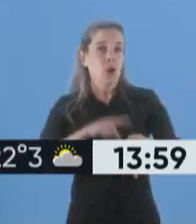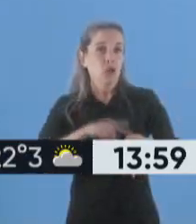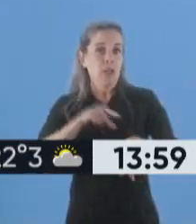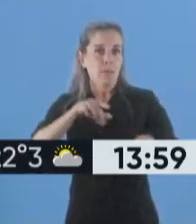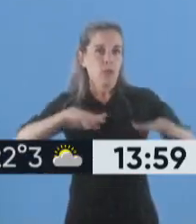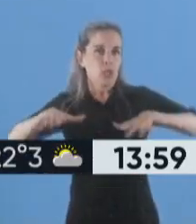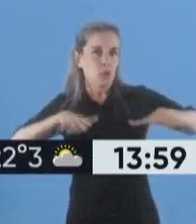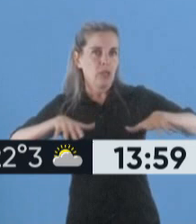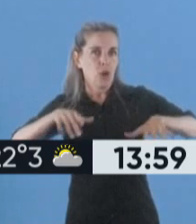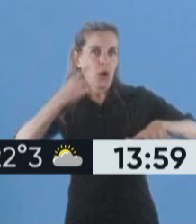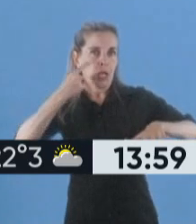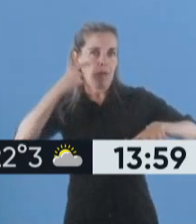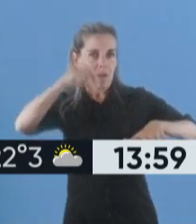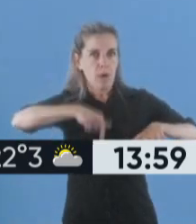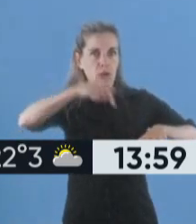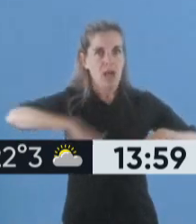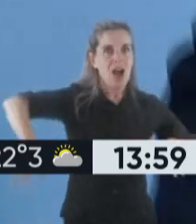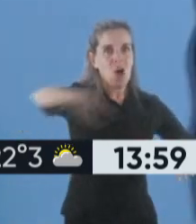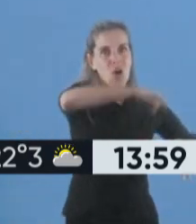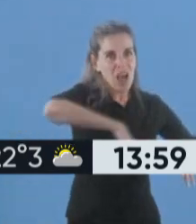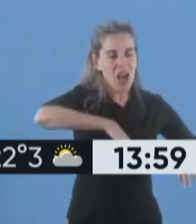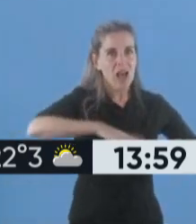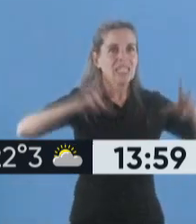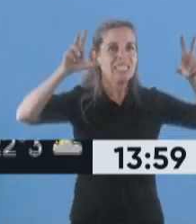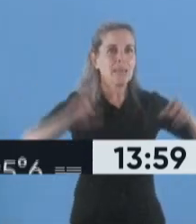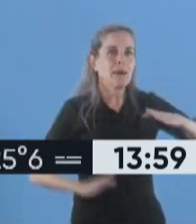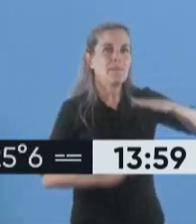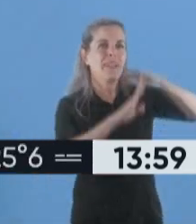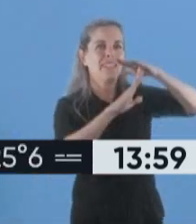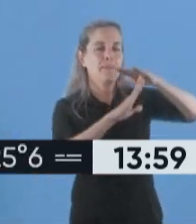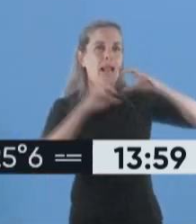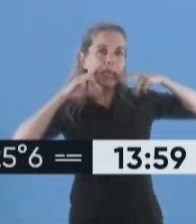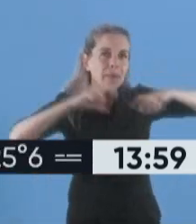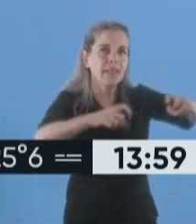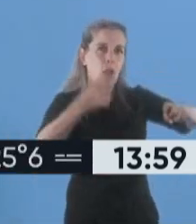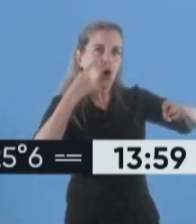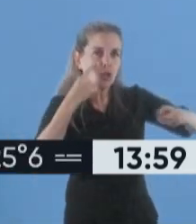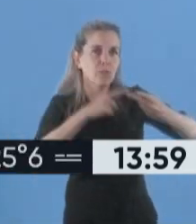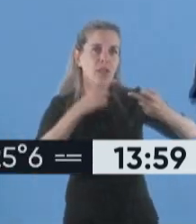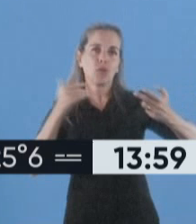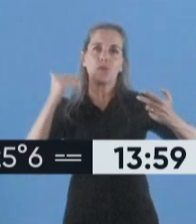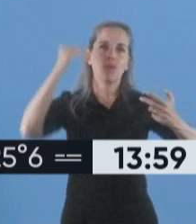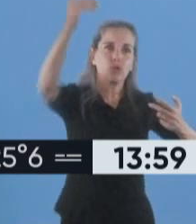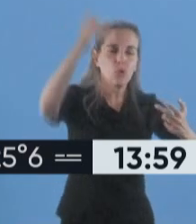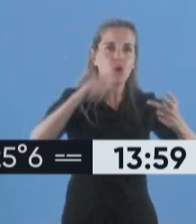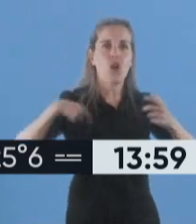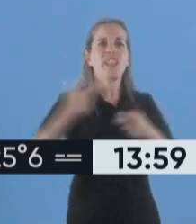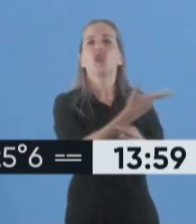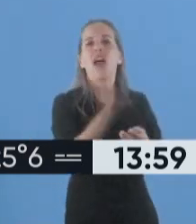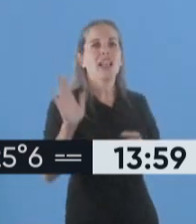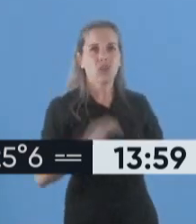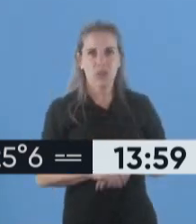que vivimos, el conocimiento es el secreto de la riqueza del futuro de las